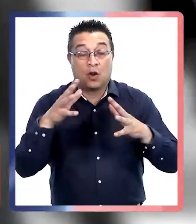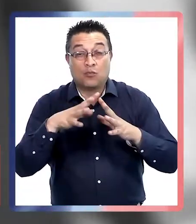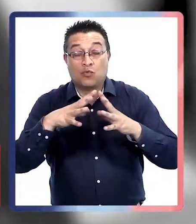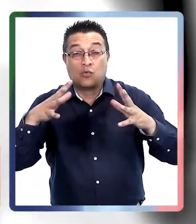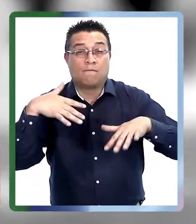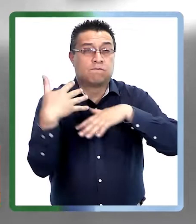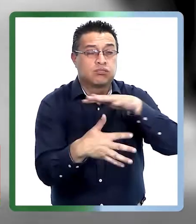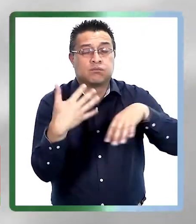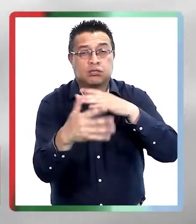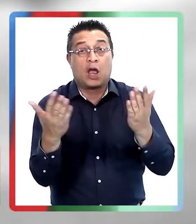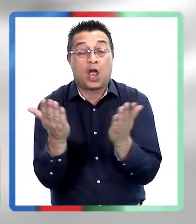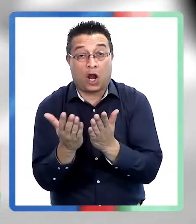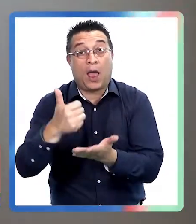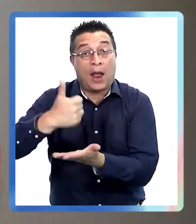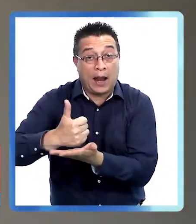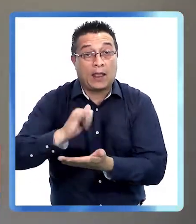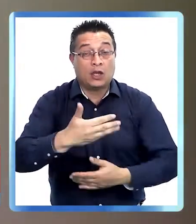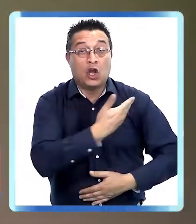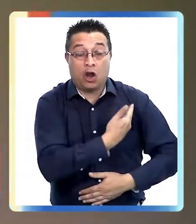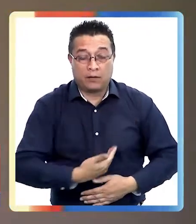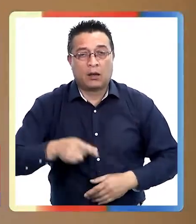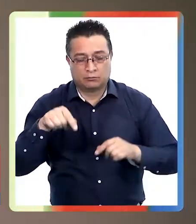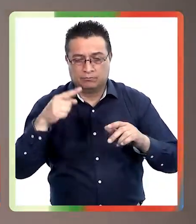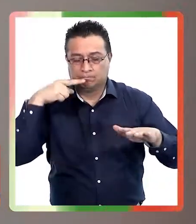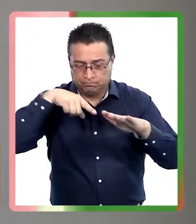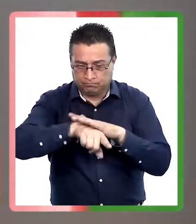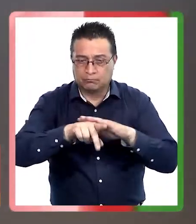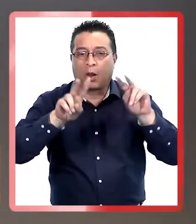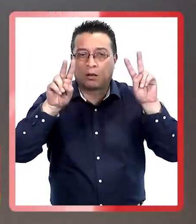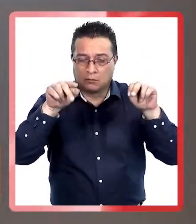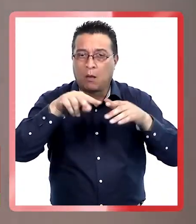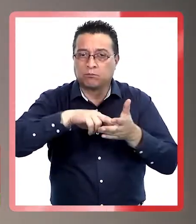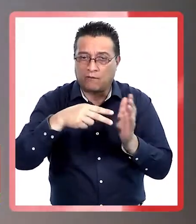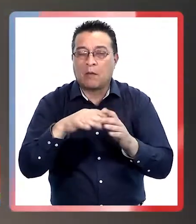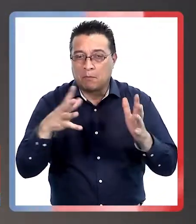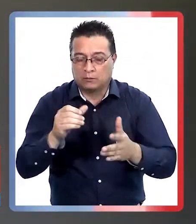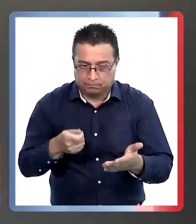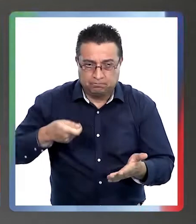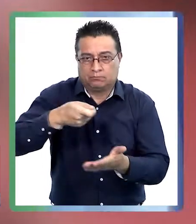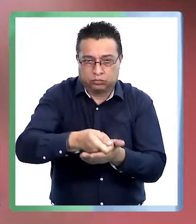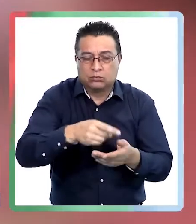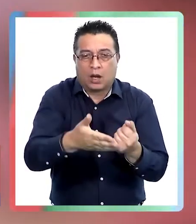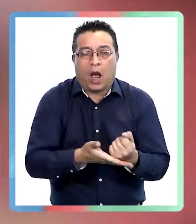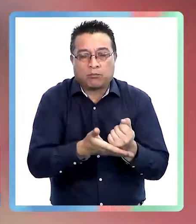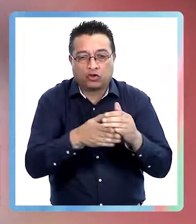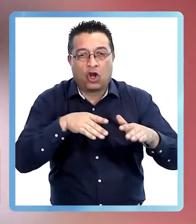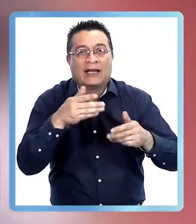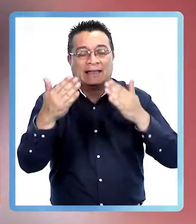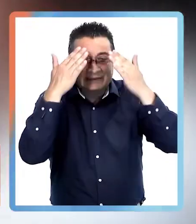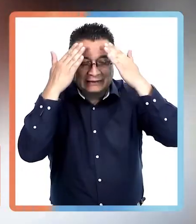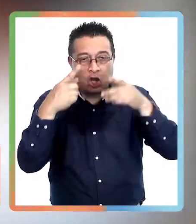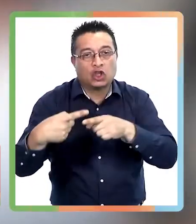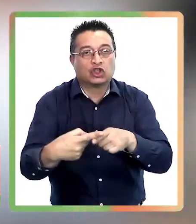Ante la ola de violencia escolar, alcaldes y gobierno deciden abordar este grave problema con más recursos para los colegios y apoyo